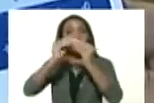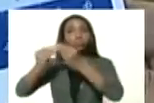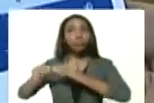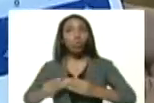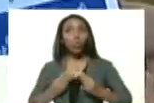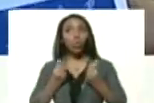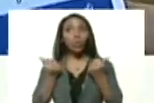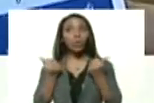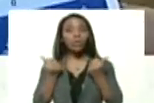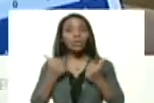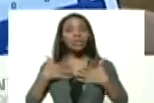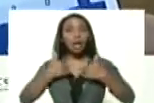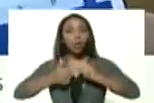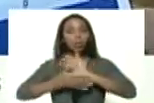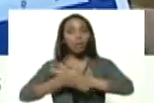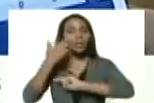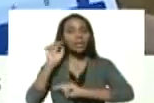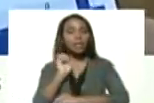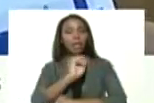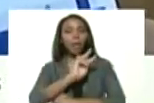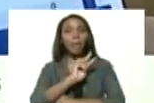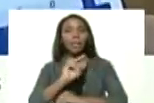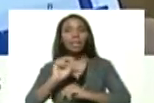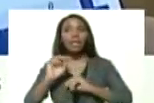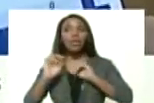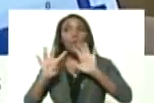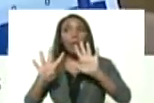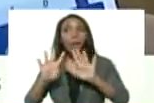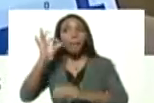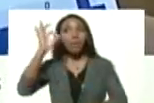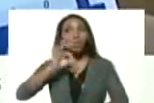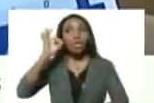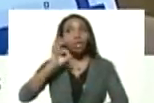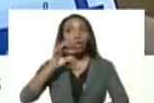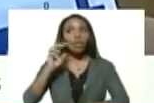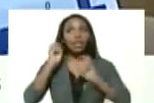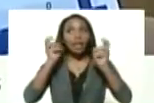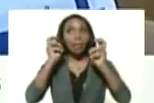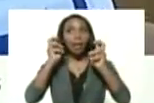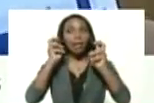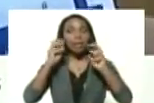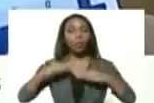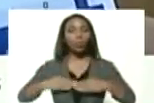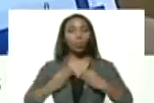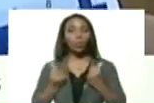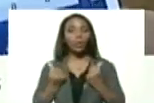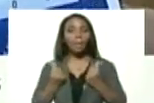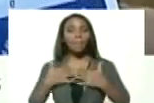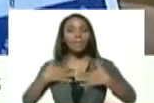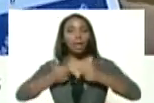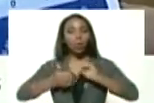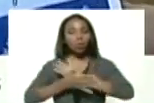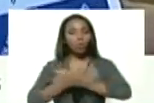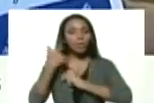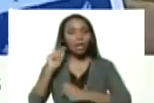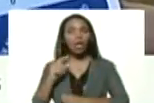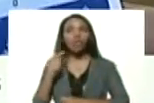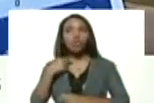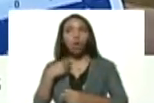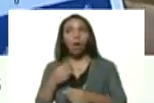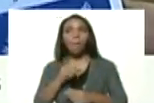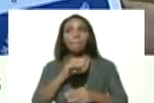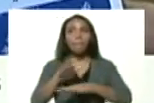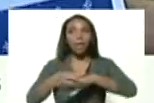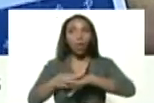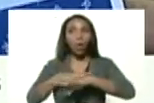de los 29 por ciento de casos recuperados corrijo 29 por